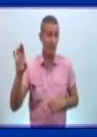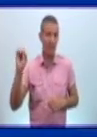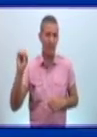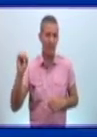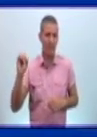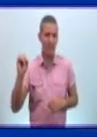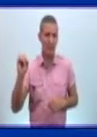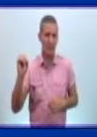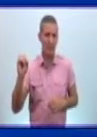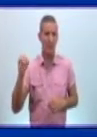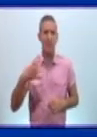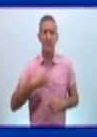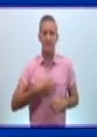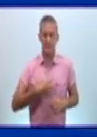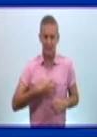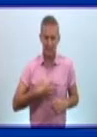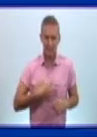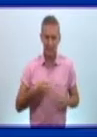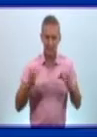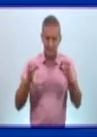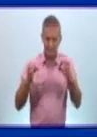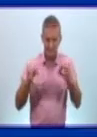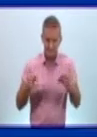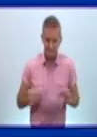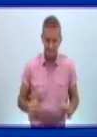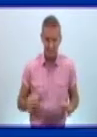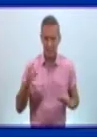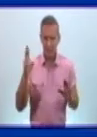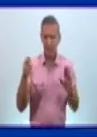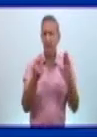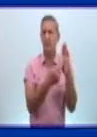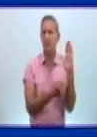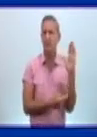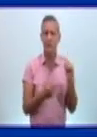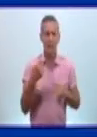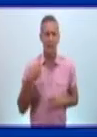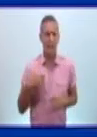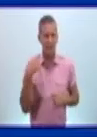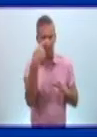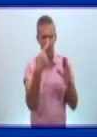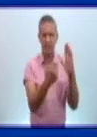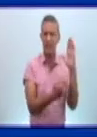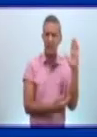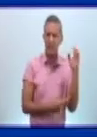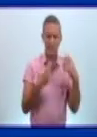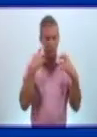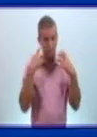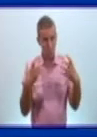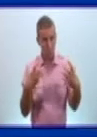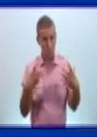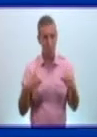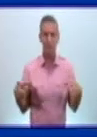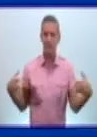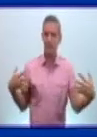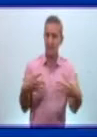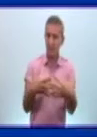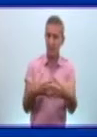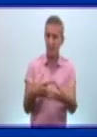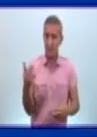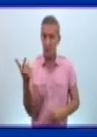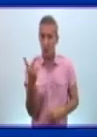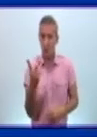sus propiedades magnéticas, y esa es otra característica importante de las mezclas. Fíjense que aquí tenemos dos características